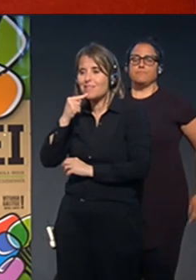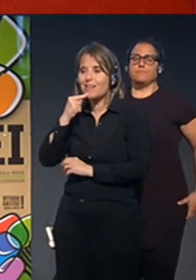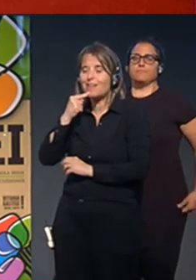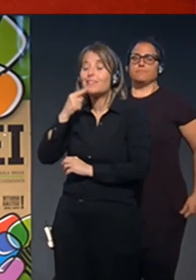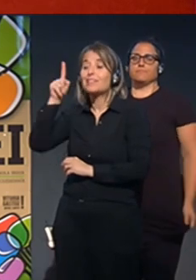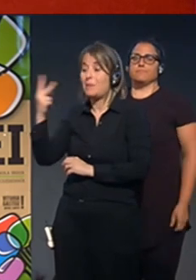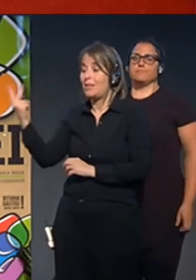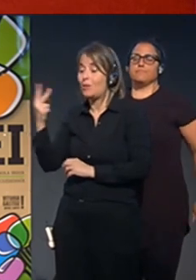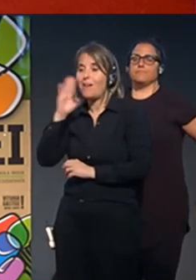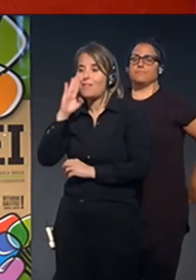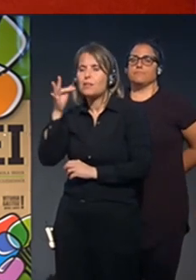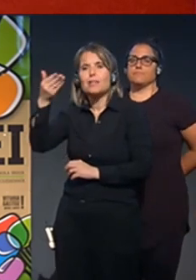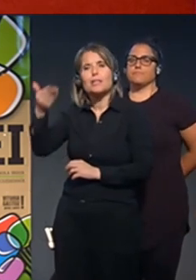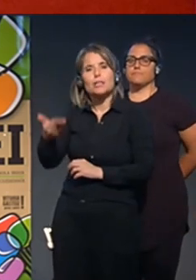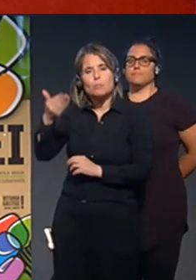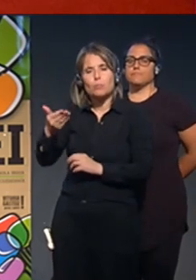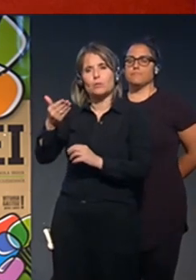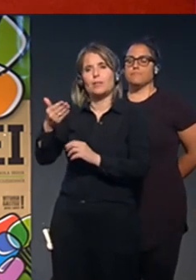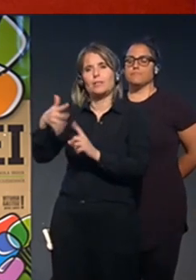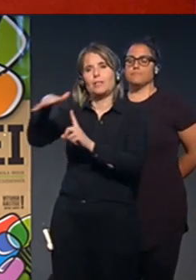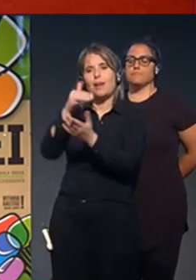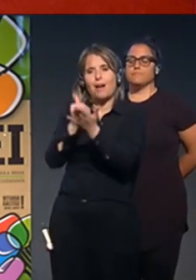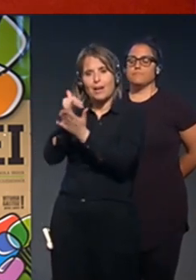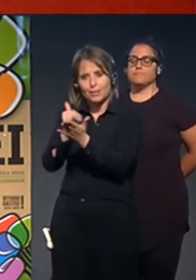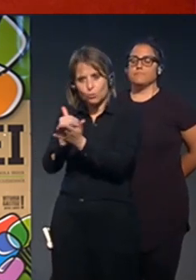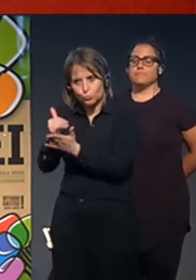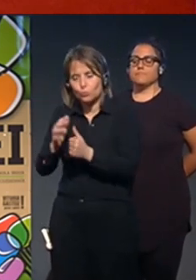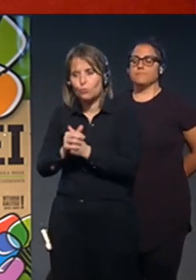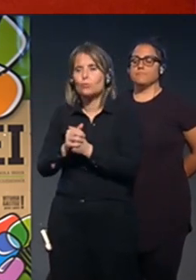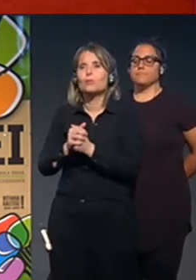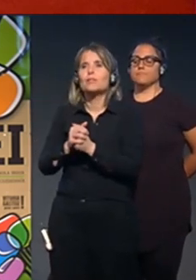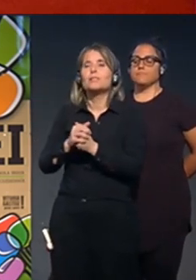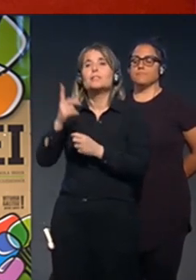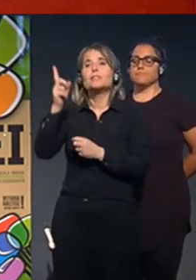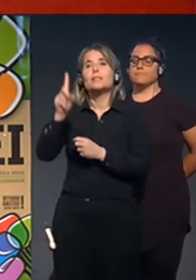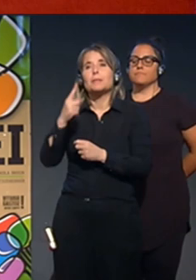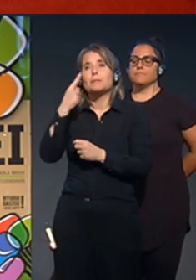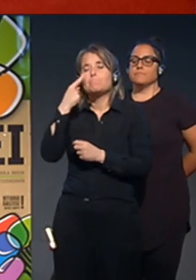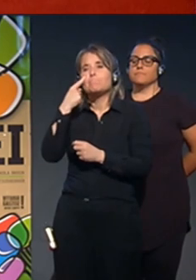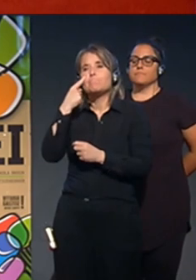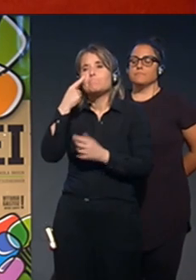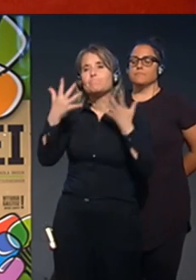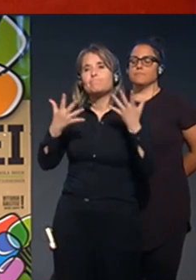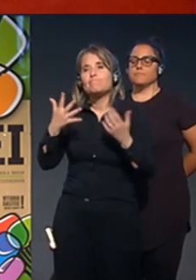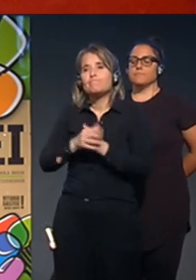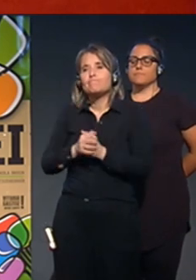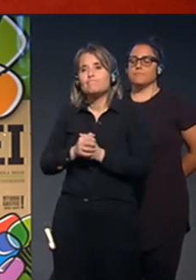nayara también la importancia del campo de la agricultura a Bueno